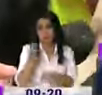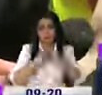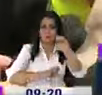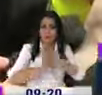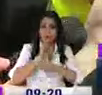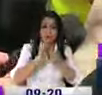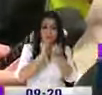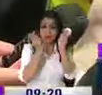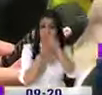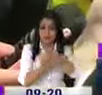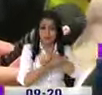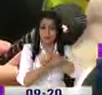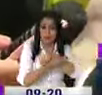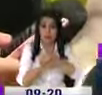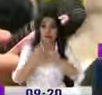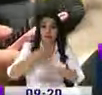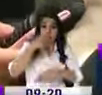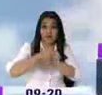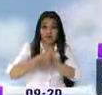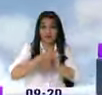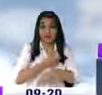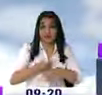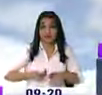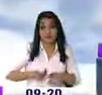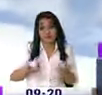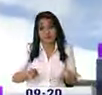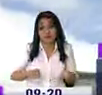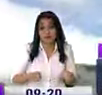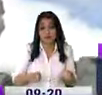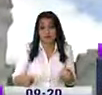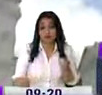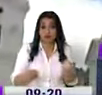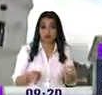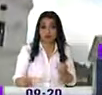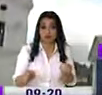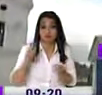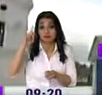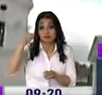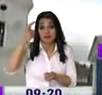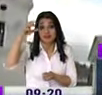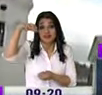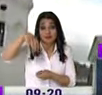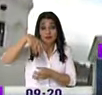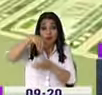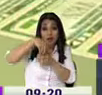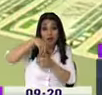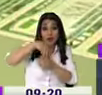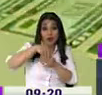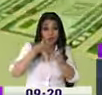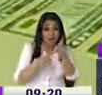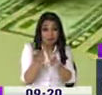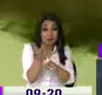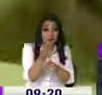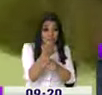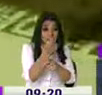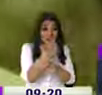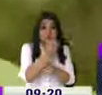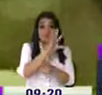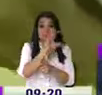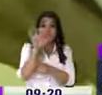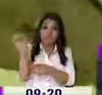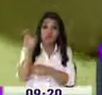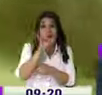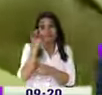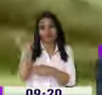esta reestructuración. Recordemos que hay un decreto de austeridad. Se estima que el ahorro al Estado ecuatoriano por la eliminación de vacantes sería de 500